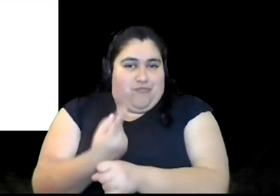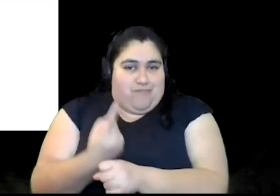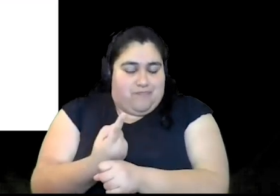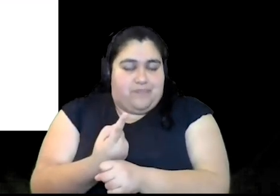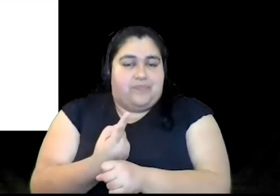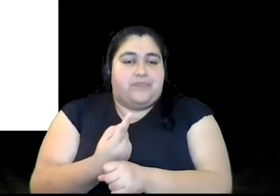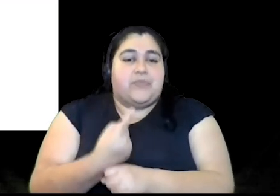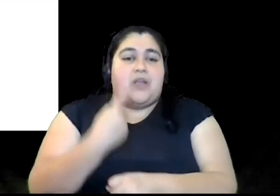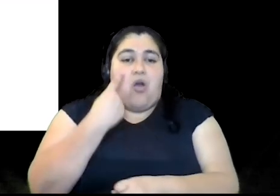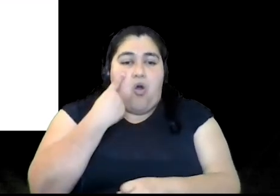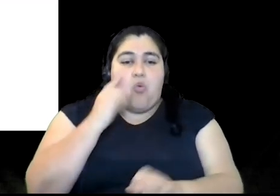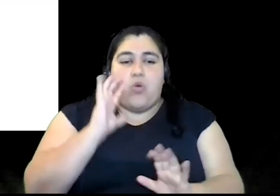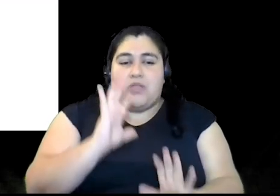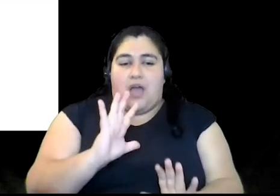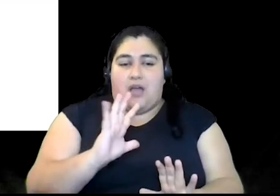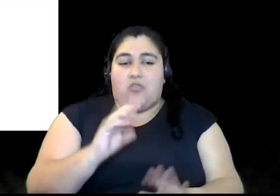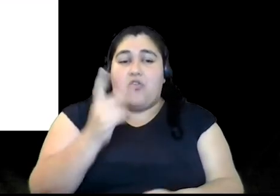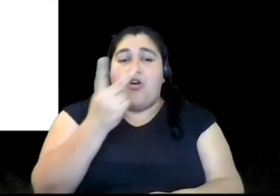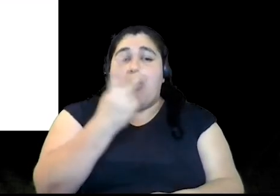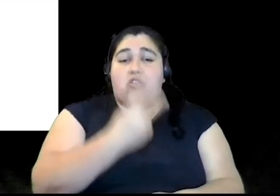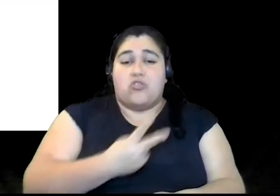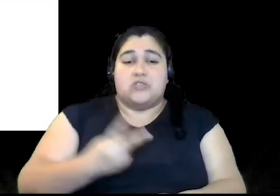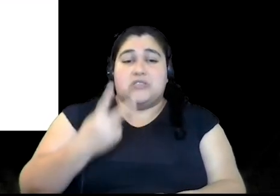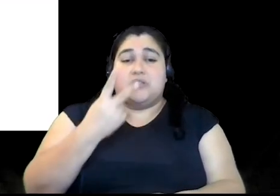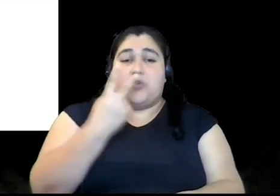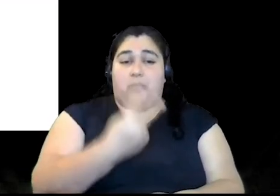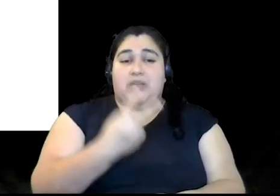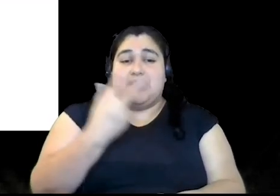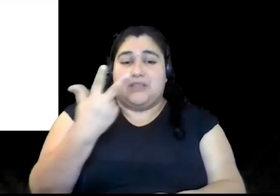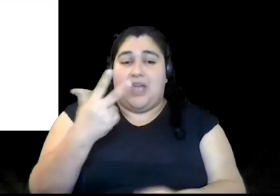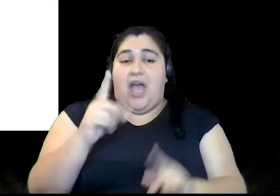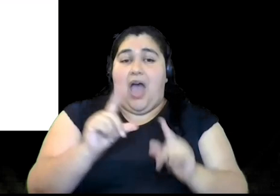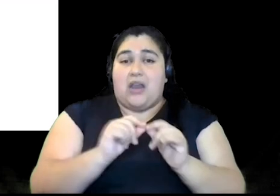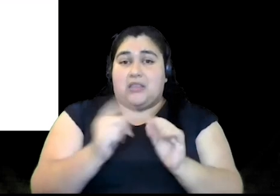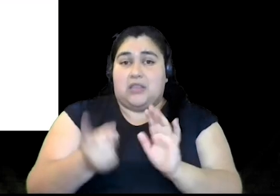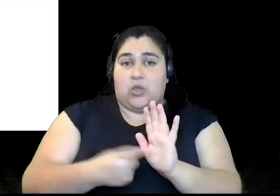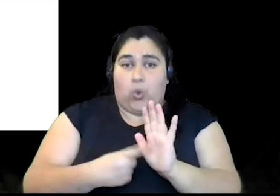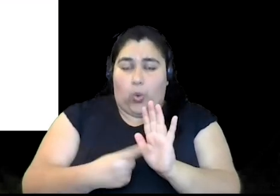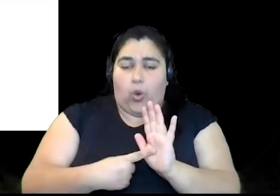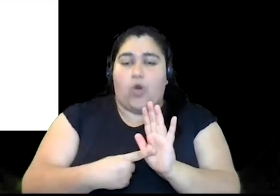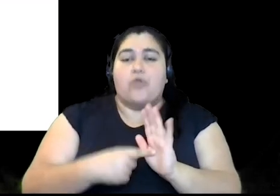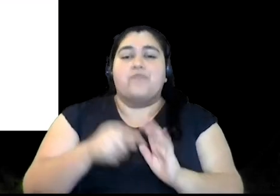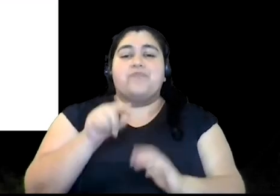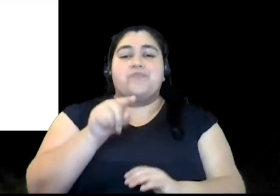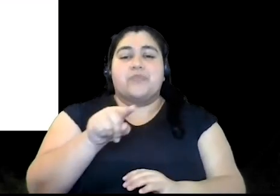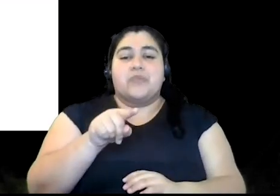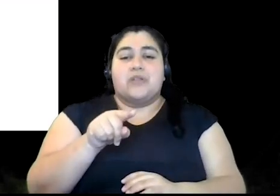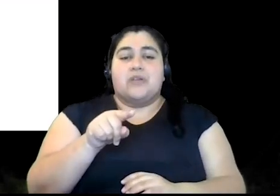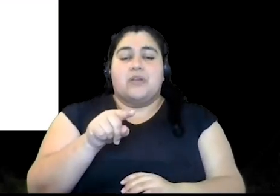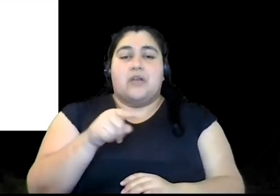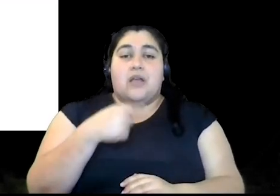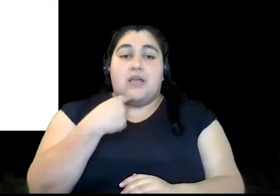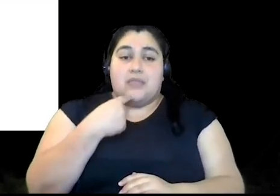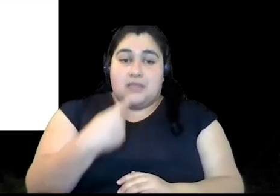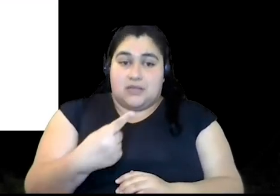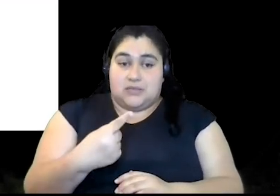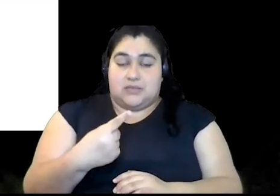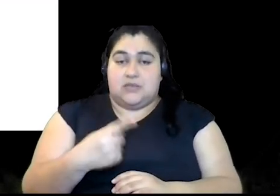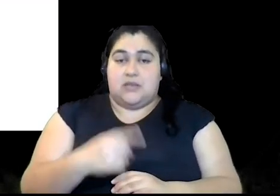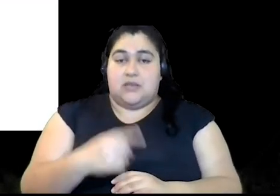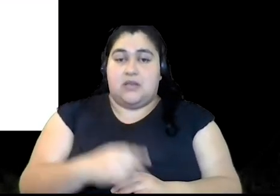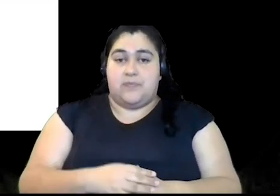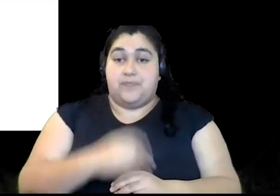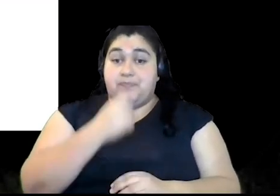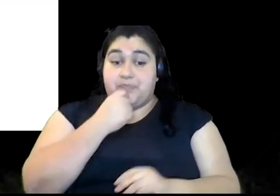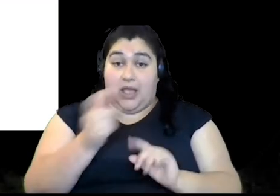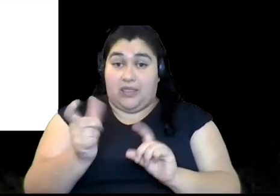cuidado, el artículo 223 del decreto reglamentario de ganancia nos dice que si